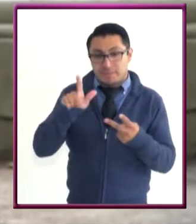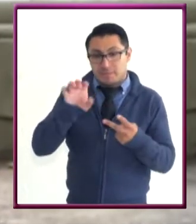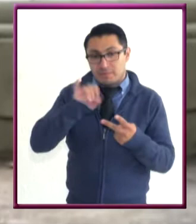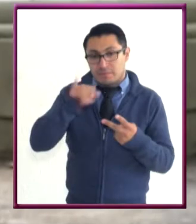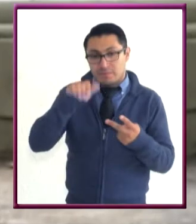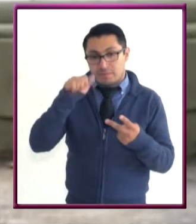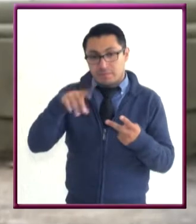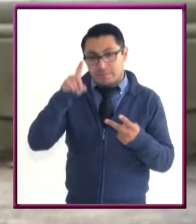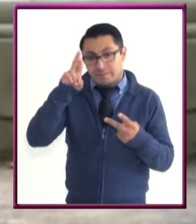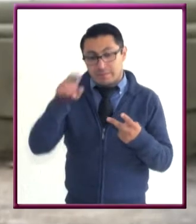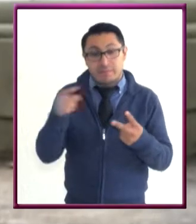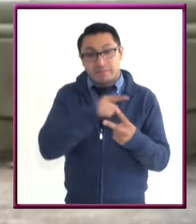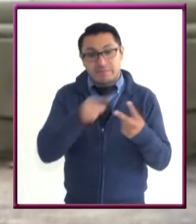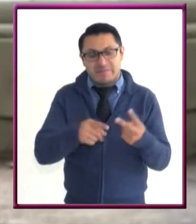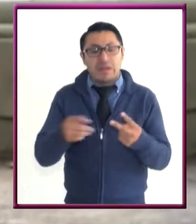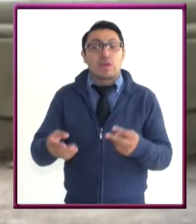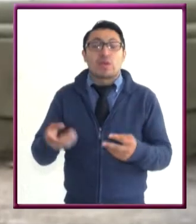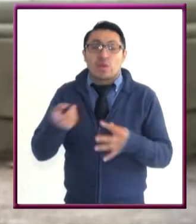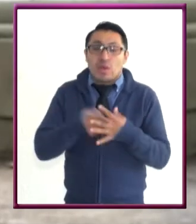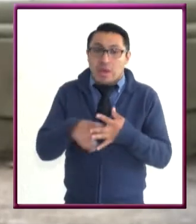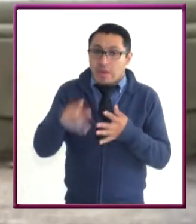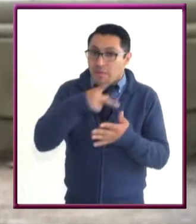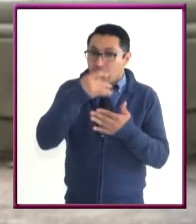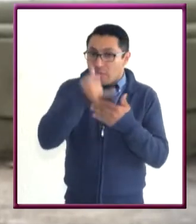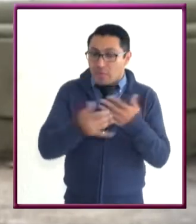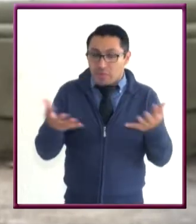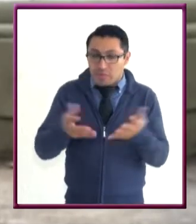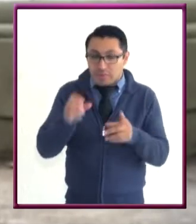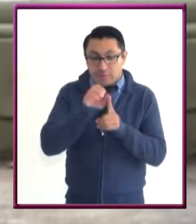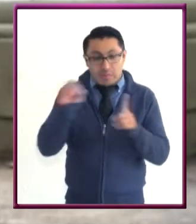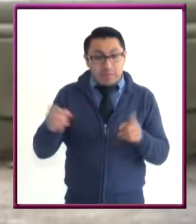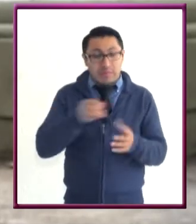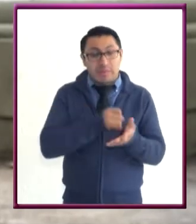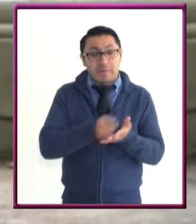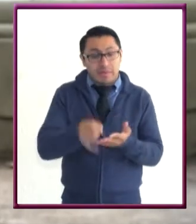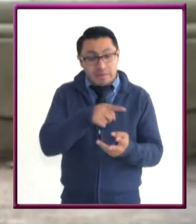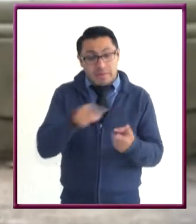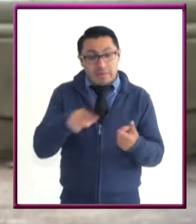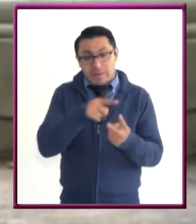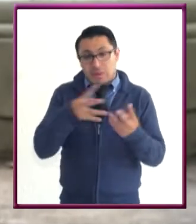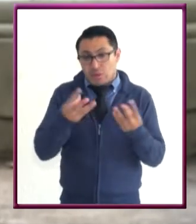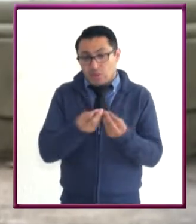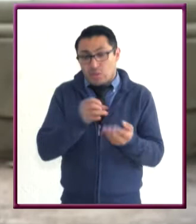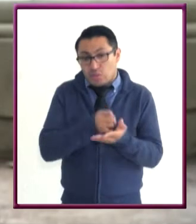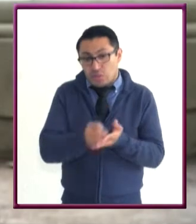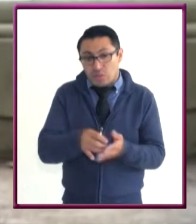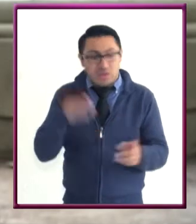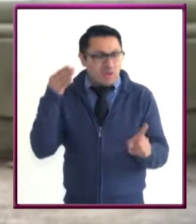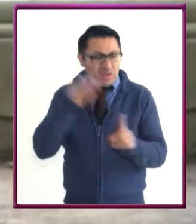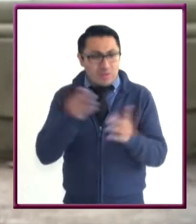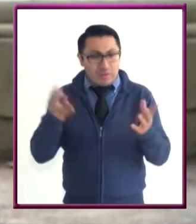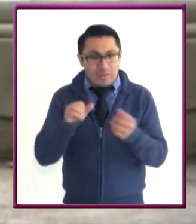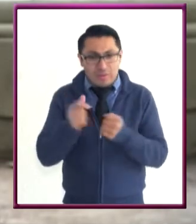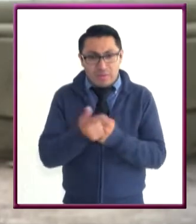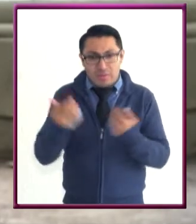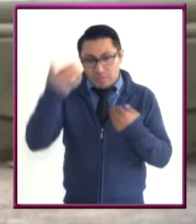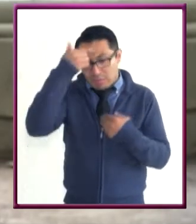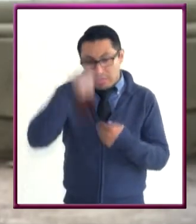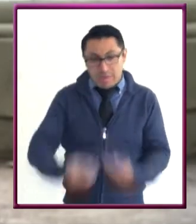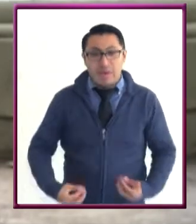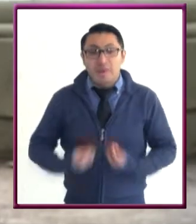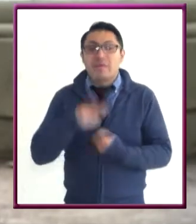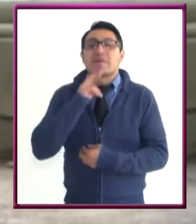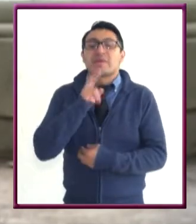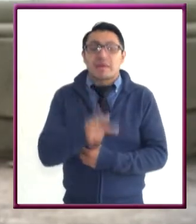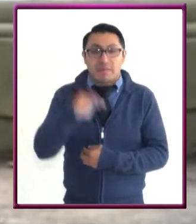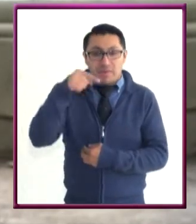2 emprendedores mexicanos que fundan este proyecto, deciden que quieren construir algo para elevar la calidad de vida de